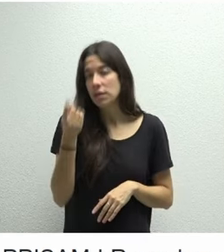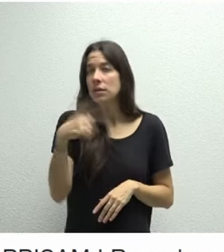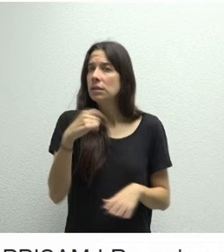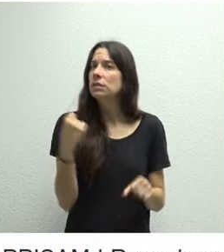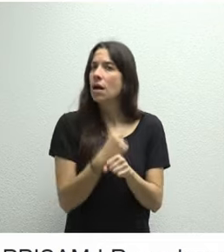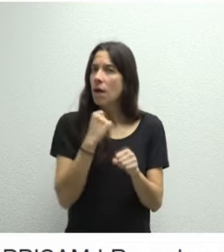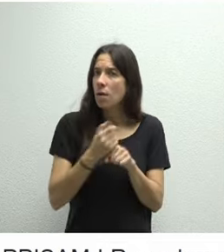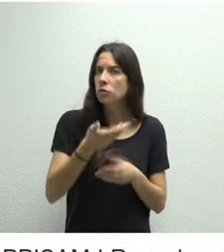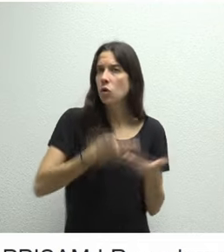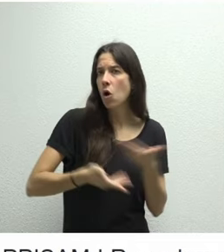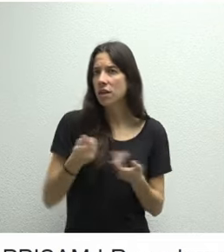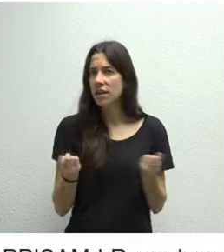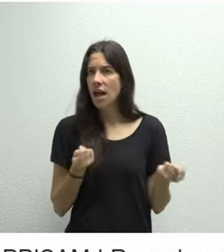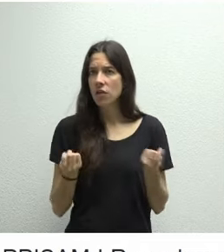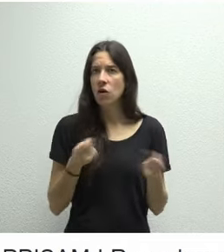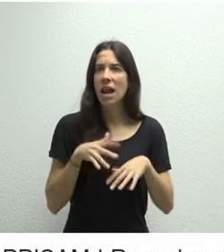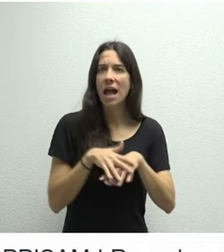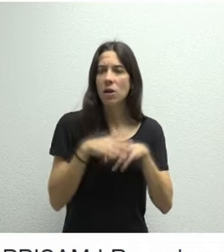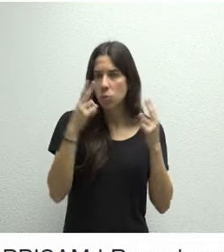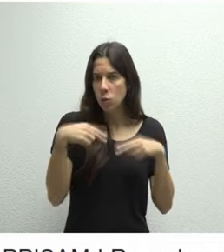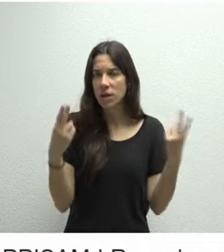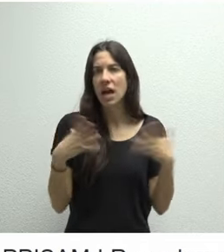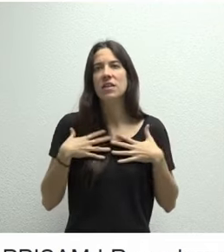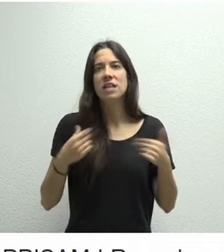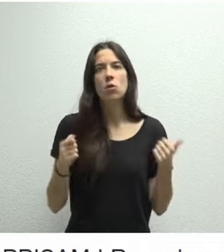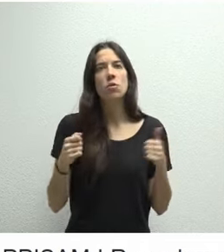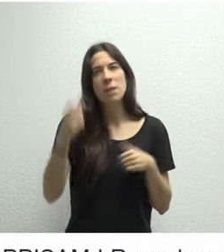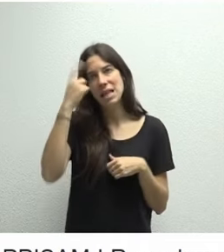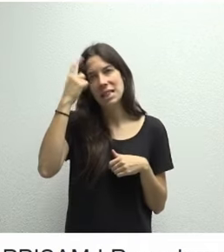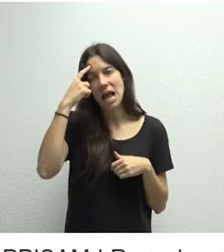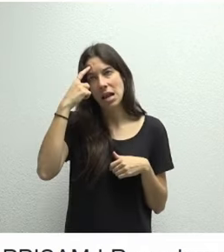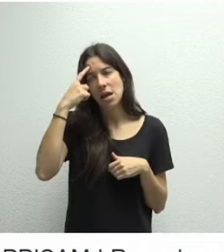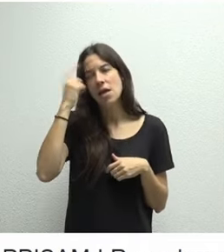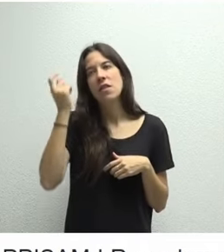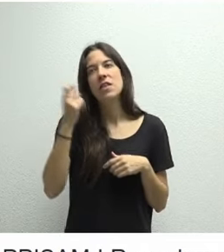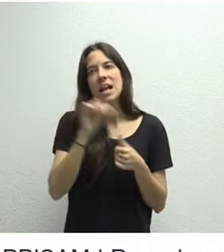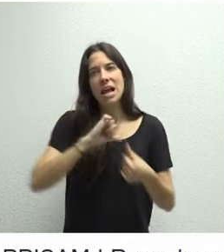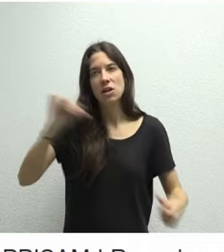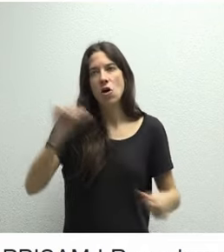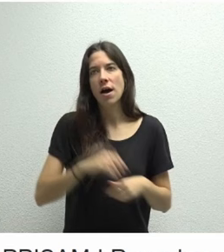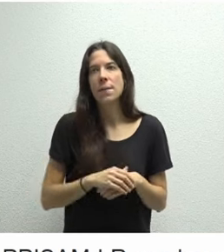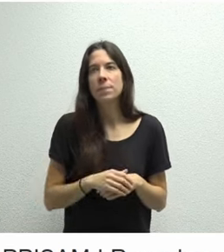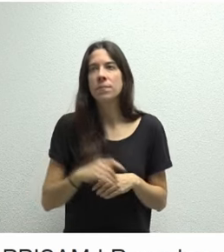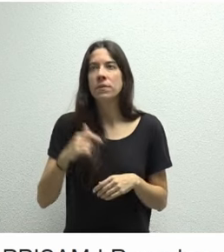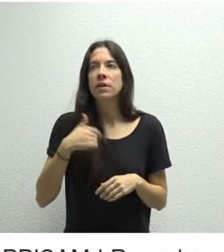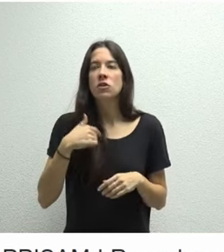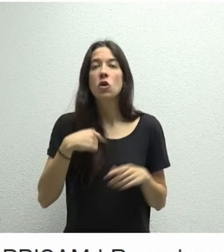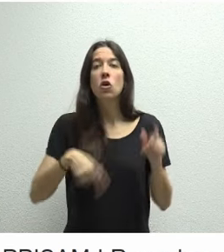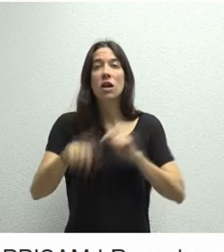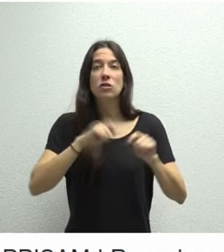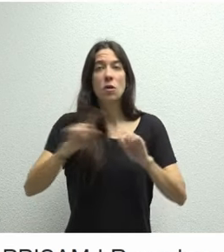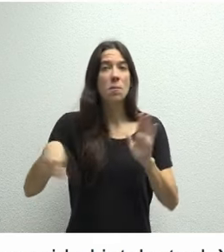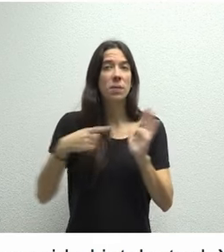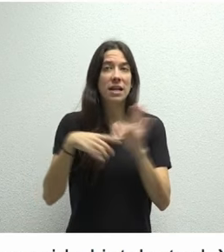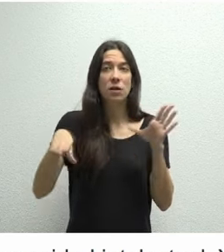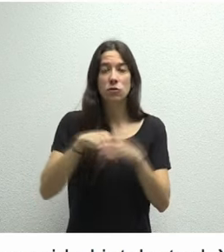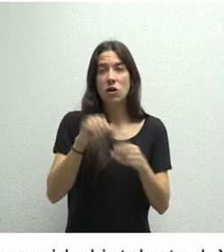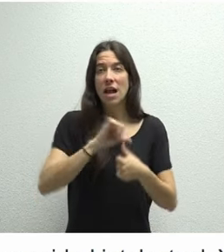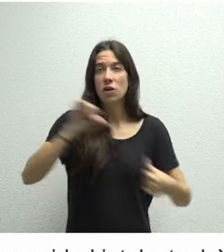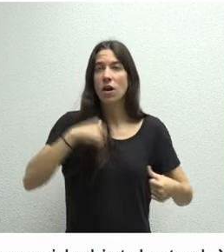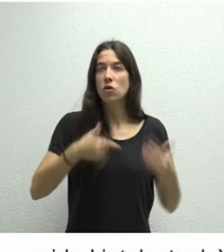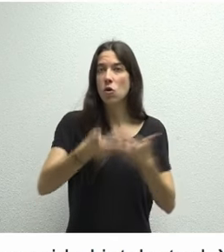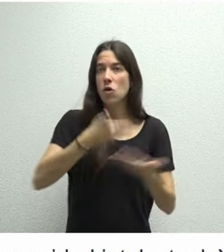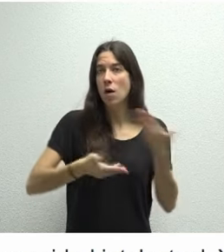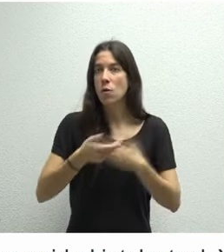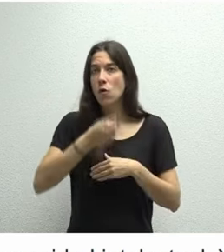coordinación con la red pública de Salud Mental de La Rioja colaboro con la asociación plena inclusión La Rioja atendiendo a pacientes